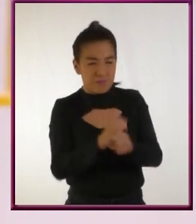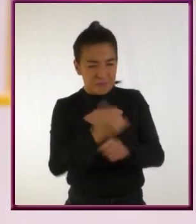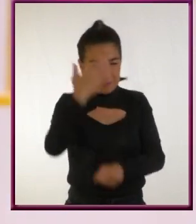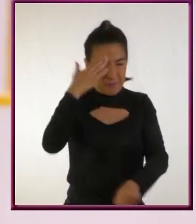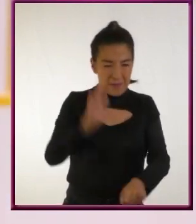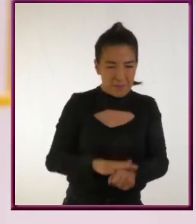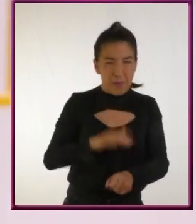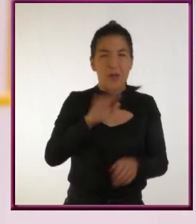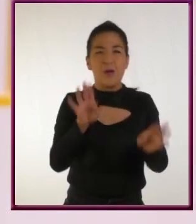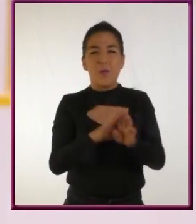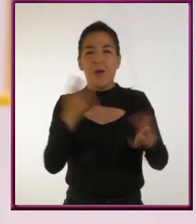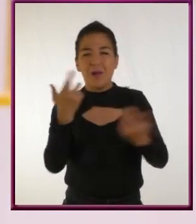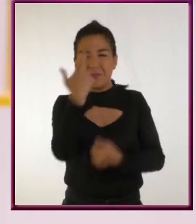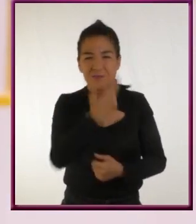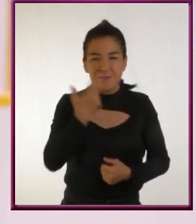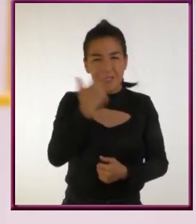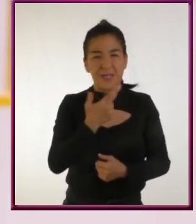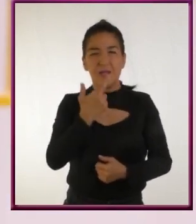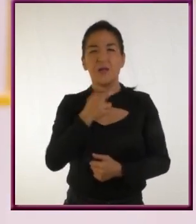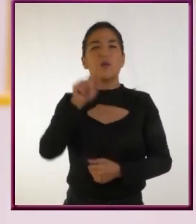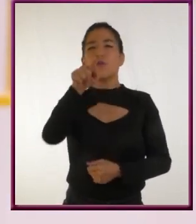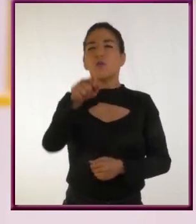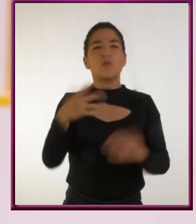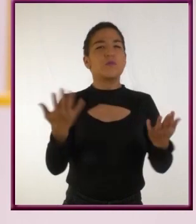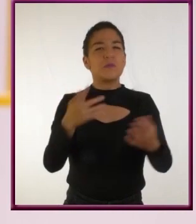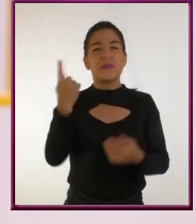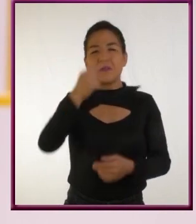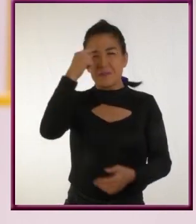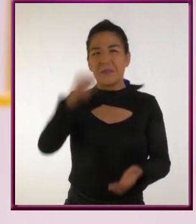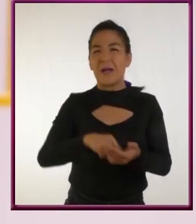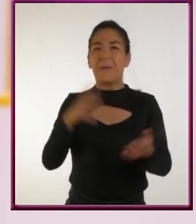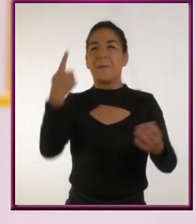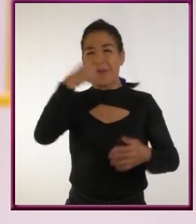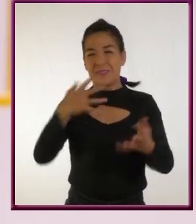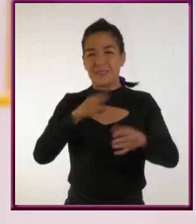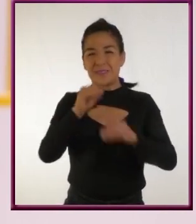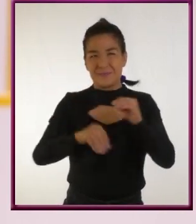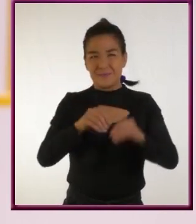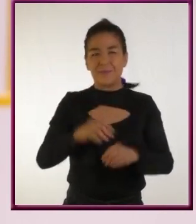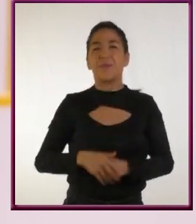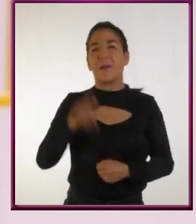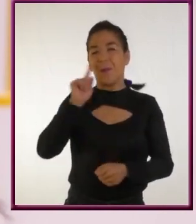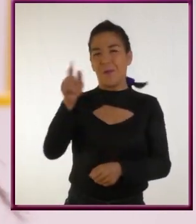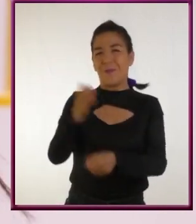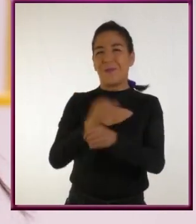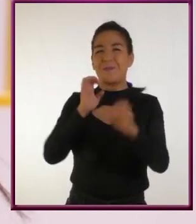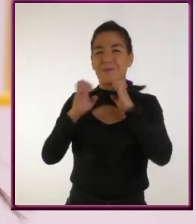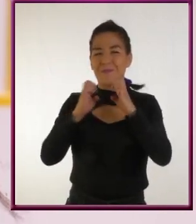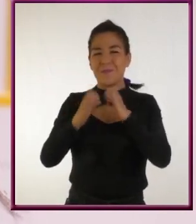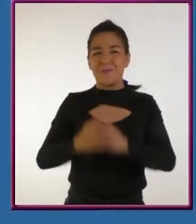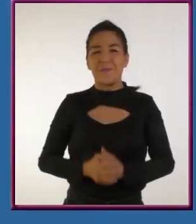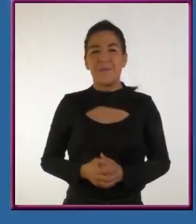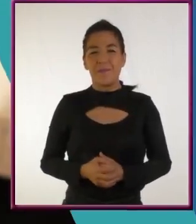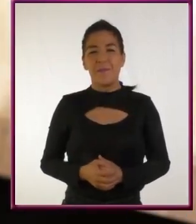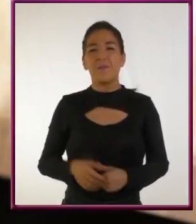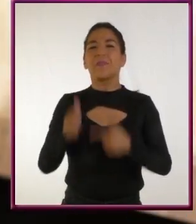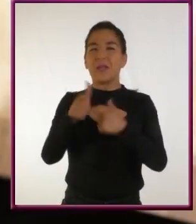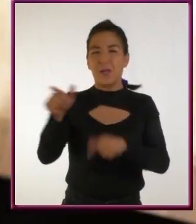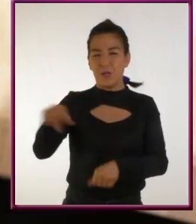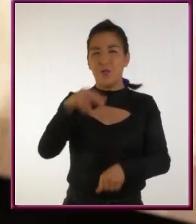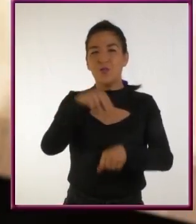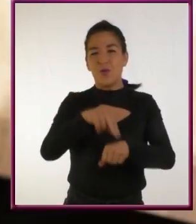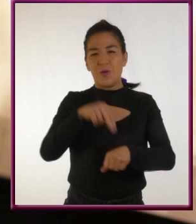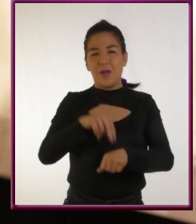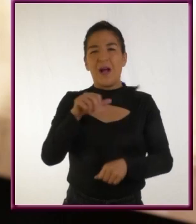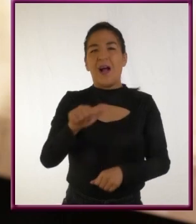Observación, deducción, memoria. ¿Qué crees que se requiera para elaborar uno? Vamos de nuevo con nuestra entrevista.